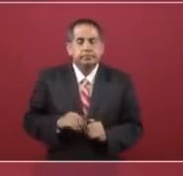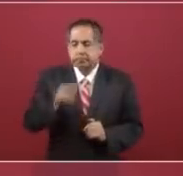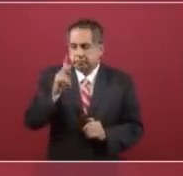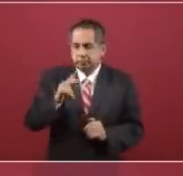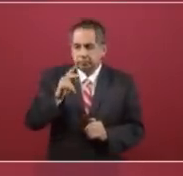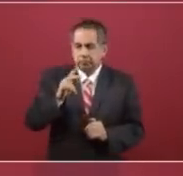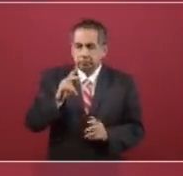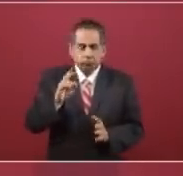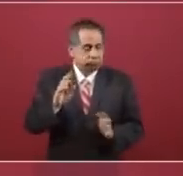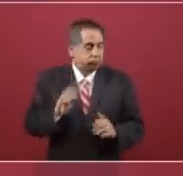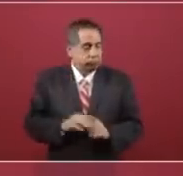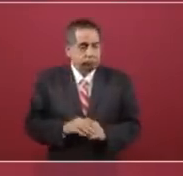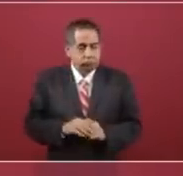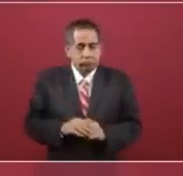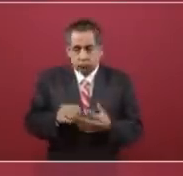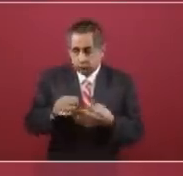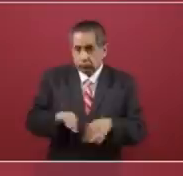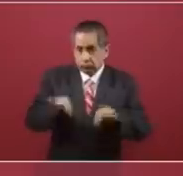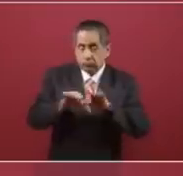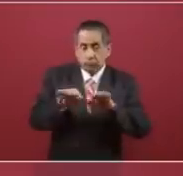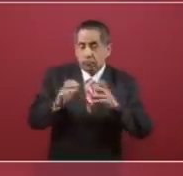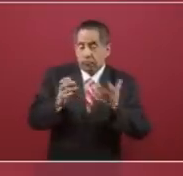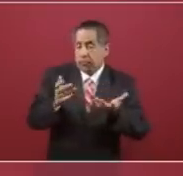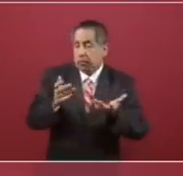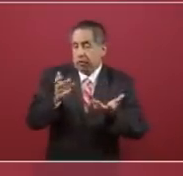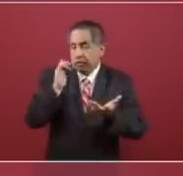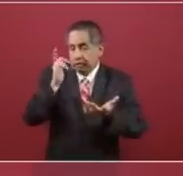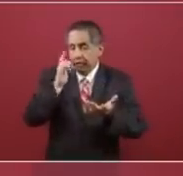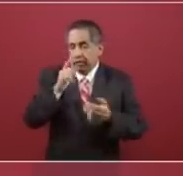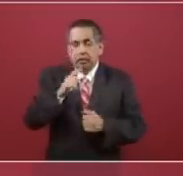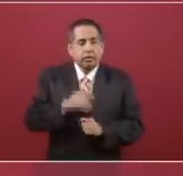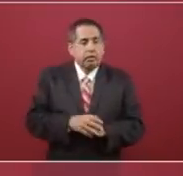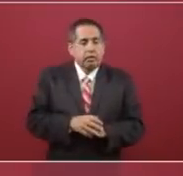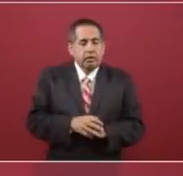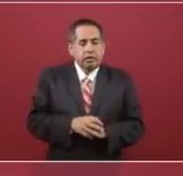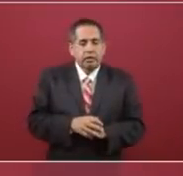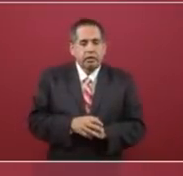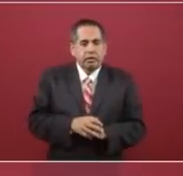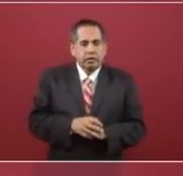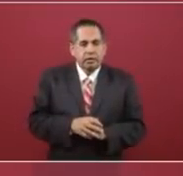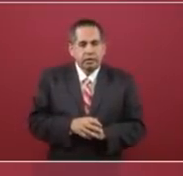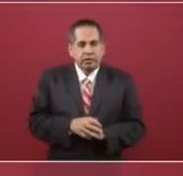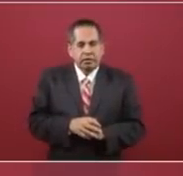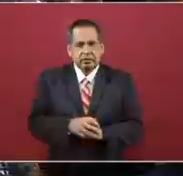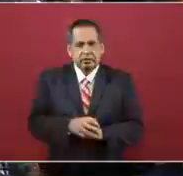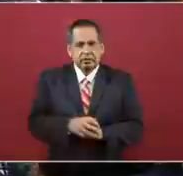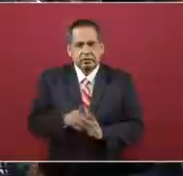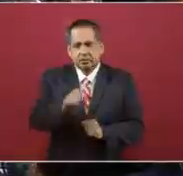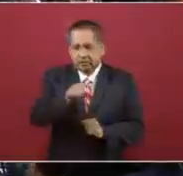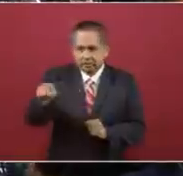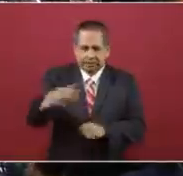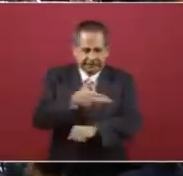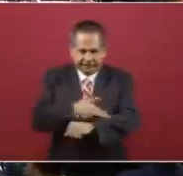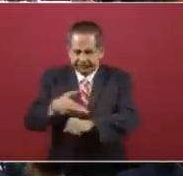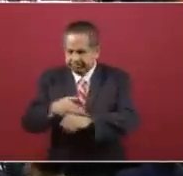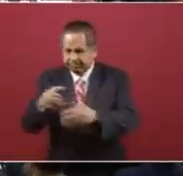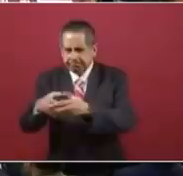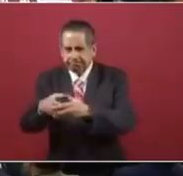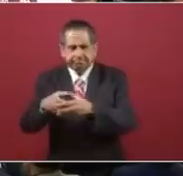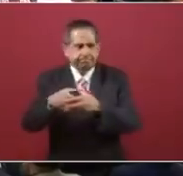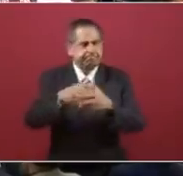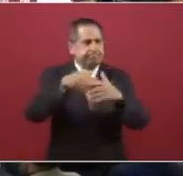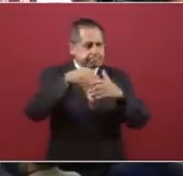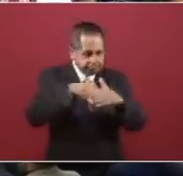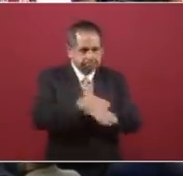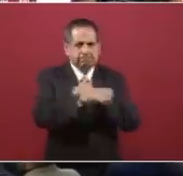Pero sería importante que sus que se organizaran visitas